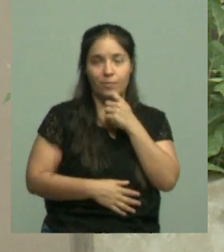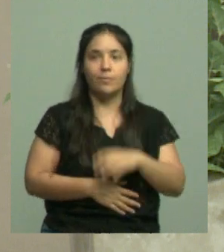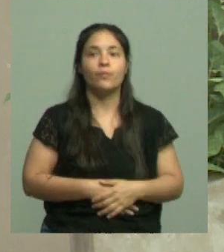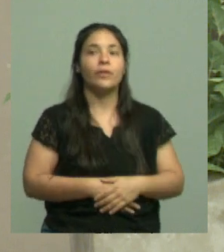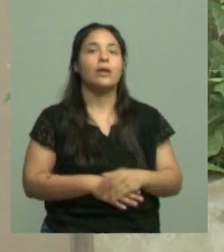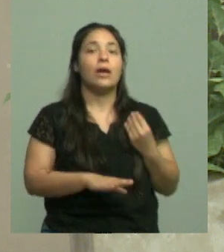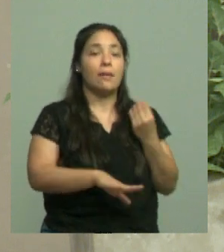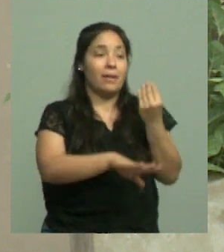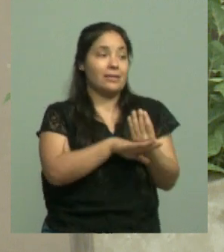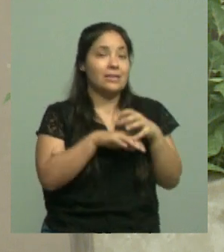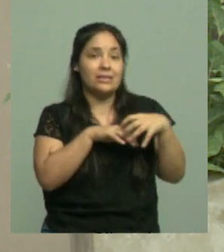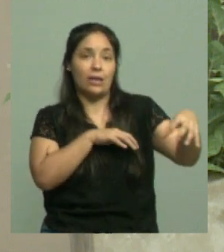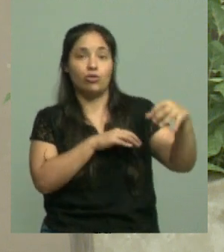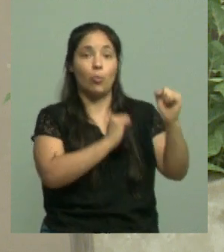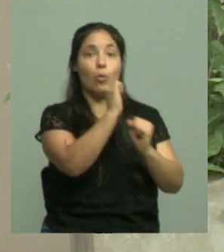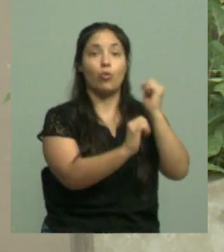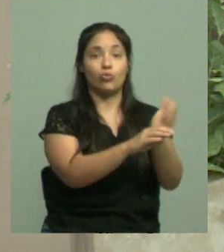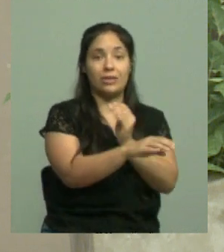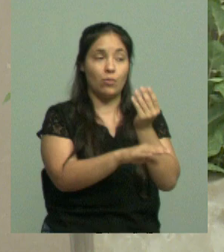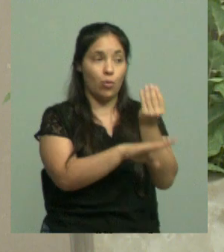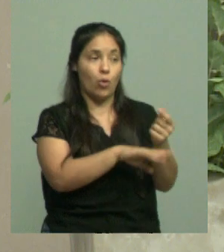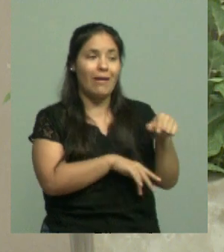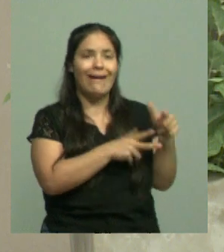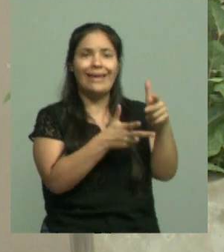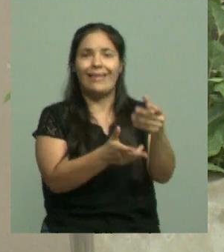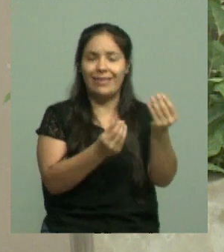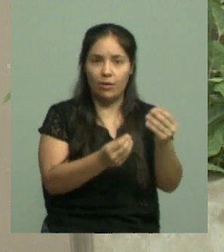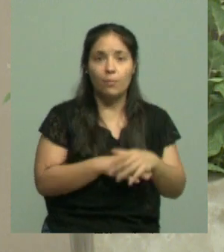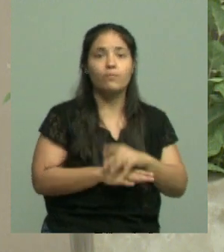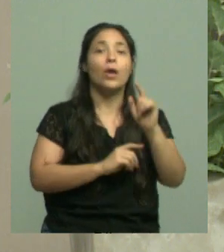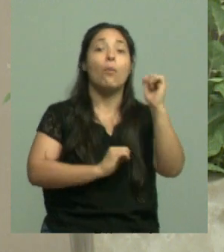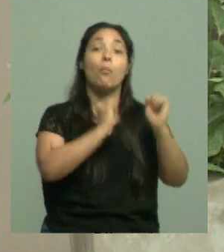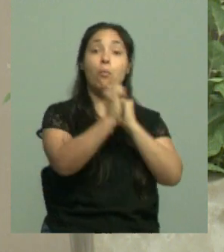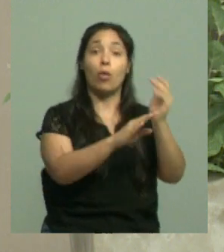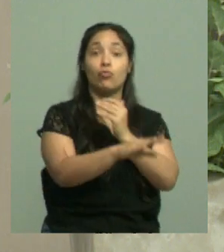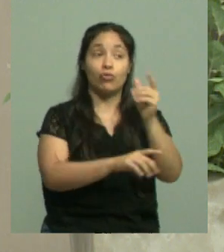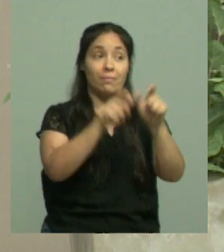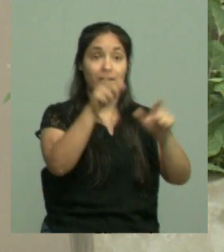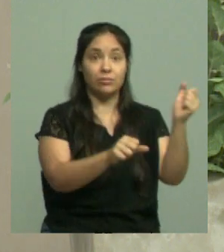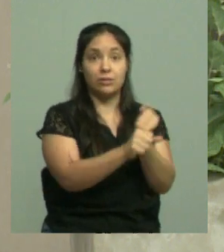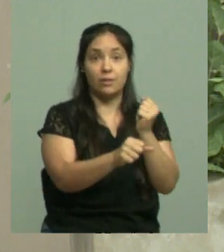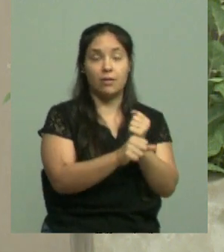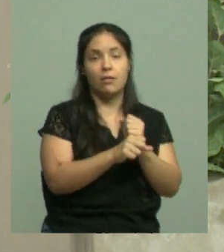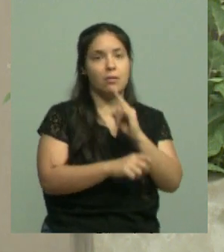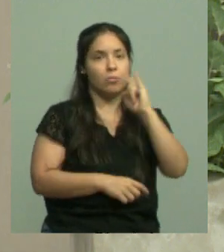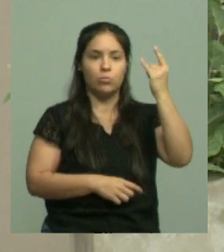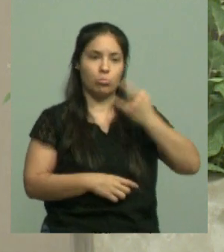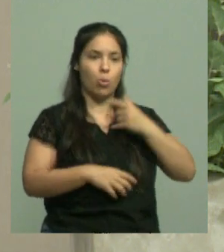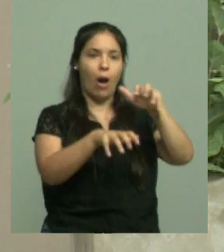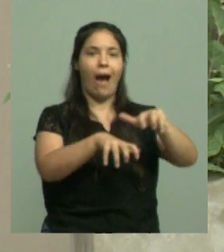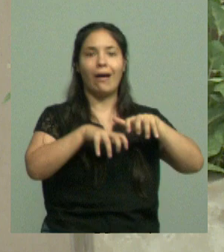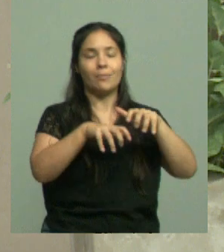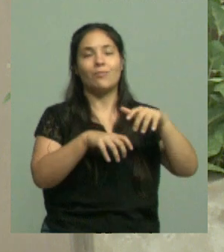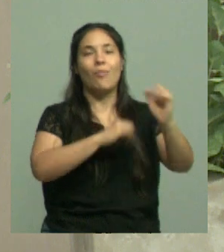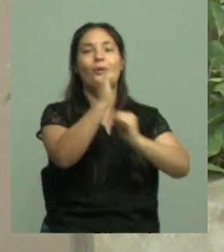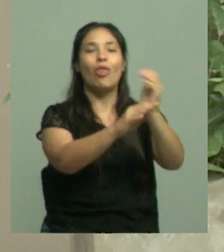representante del sector productivo y decía que muchos productores deciden arar su producción